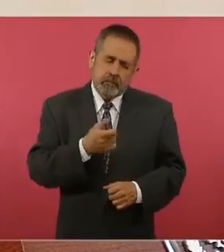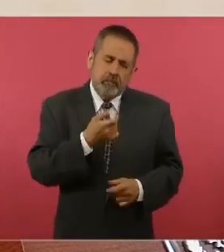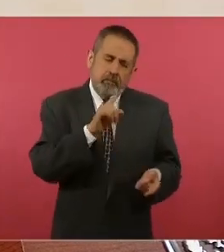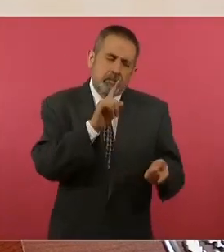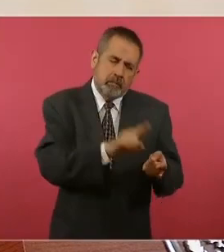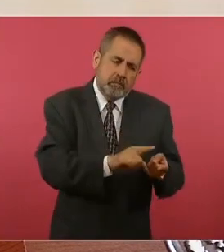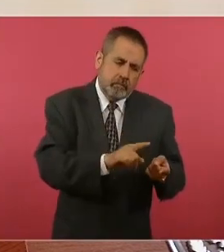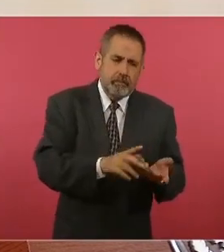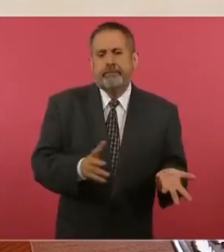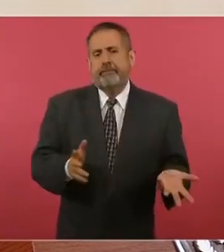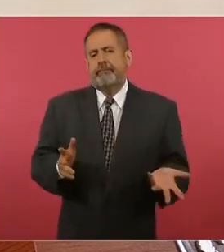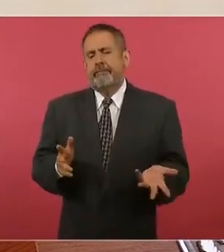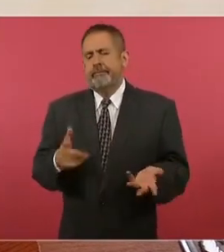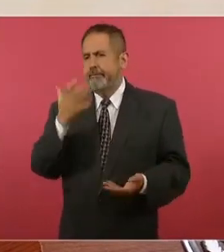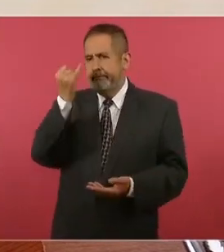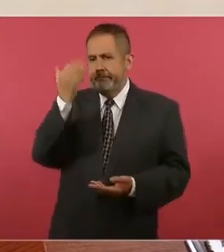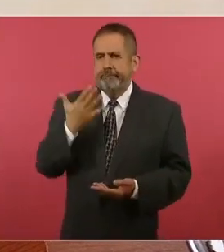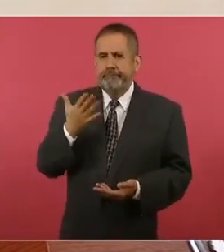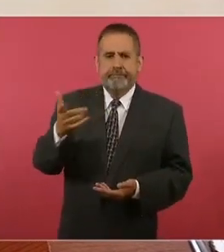si